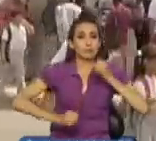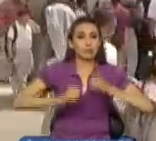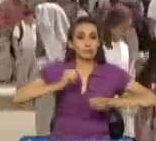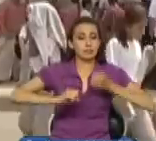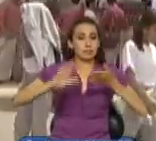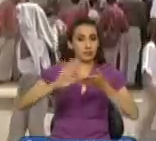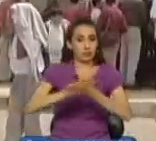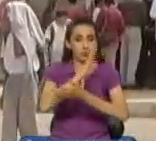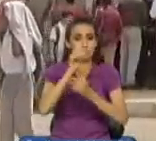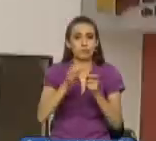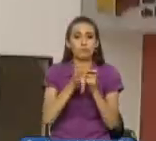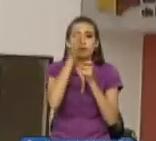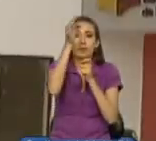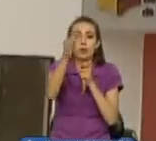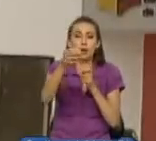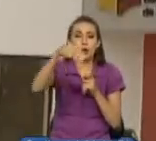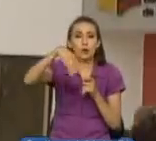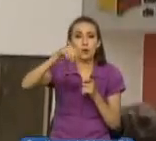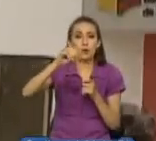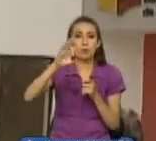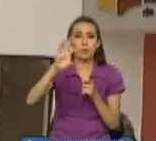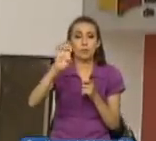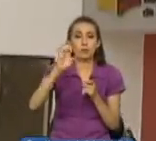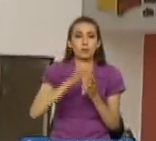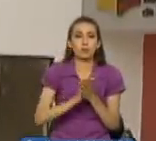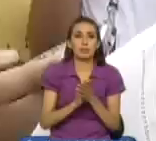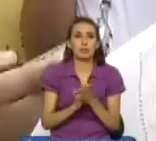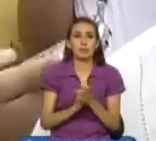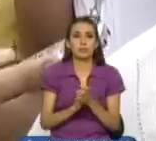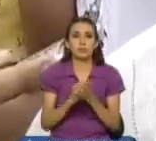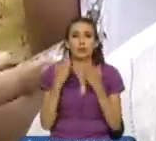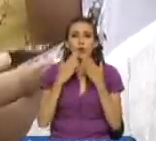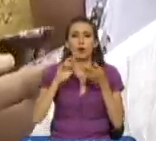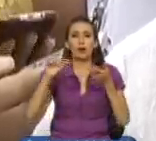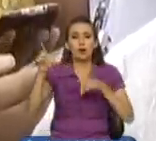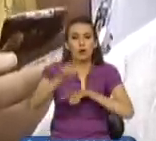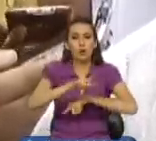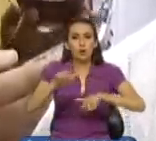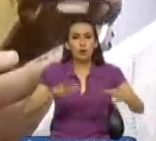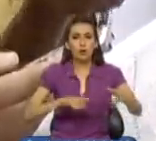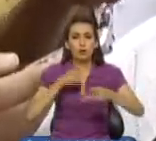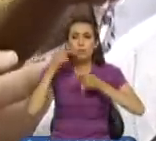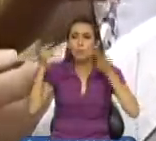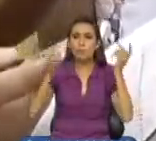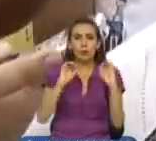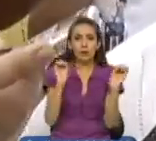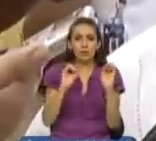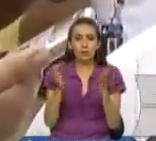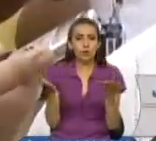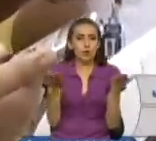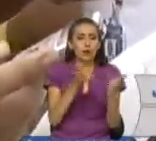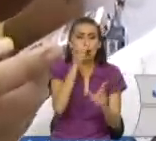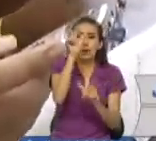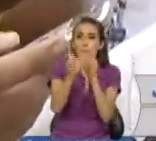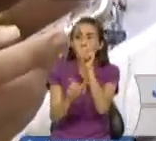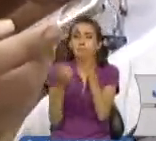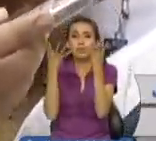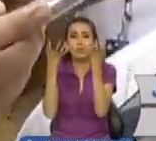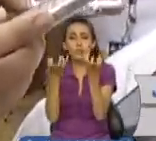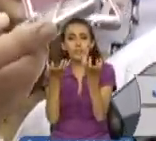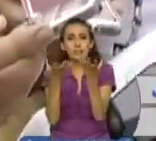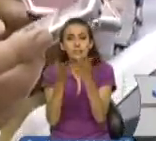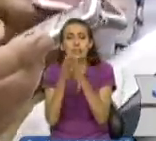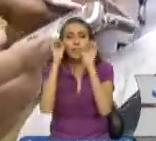en Montes Sinaí zona periférica de la urbe que no solamente es un Sector Popular es un sector de gente que está a la expectativa